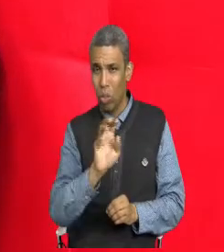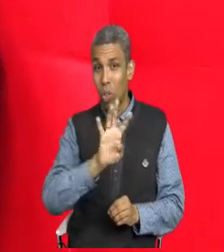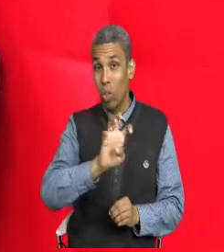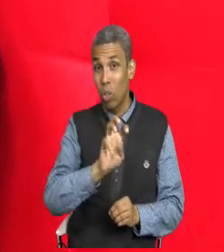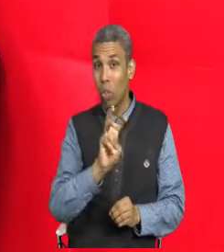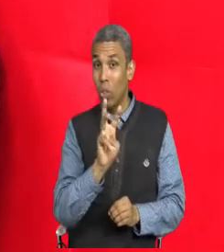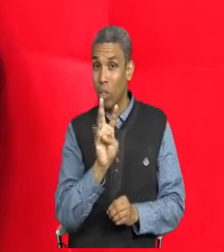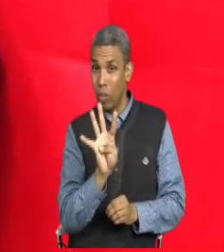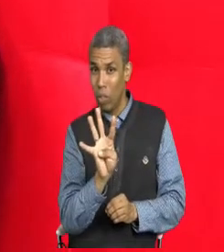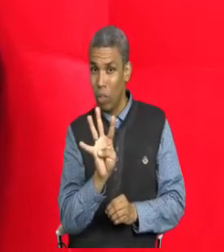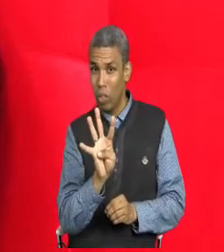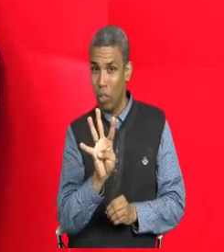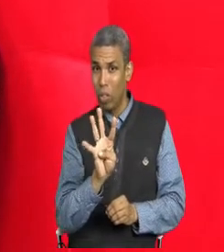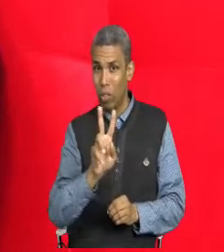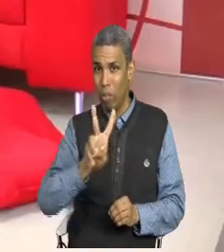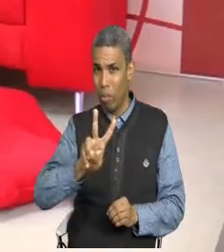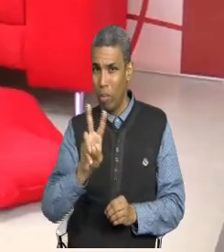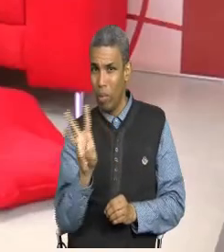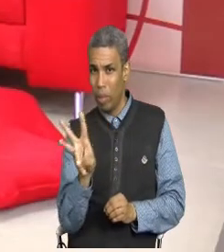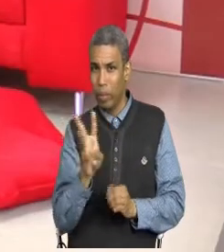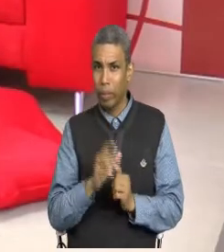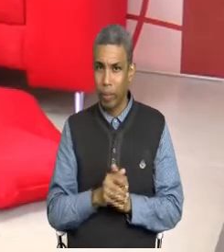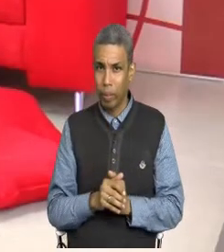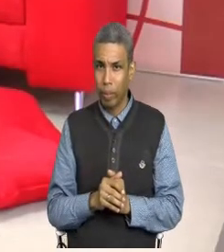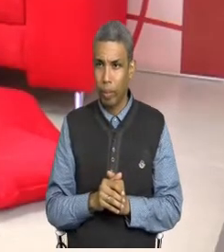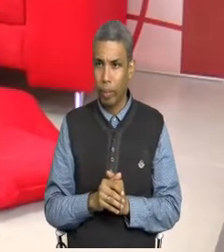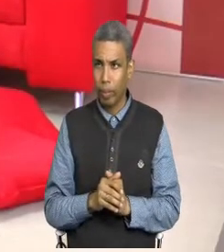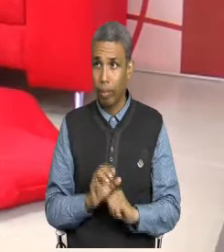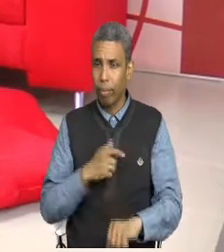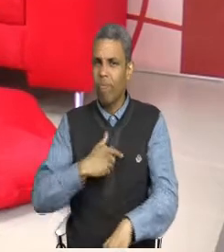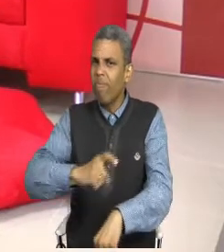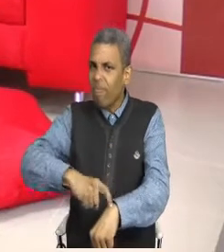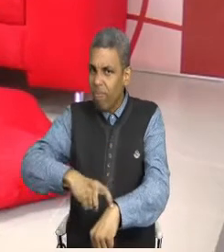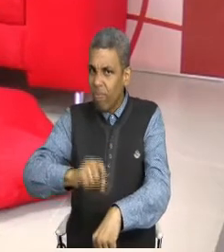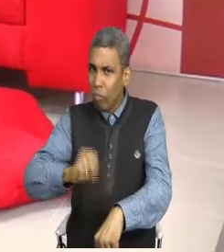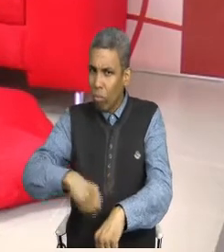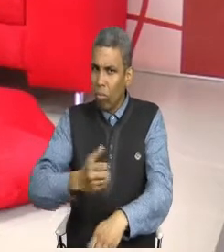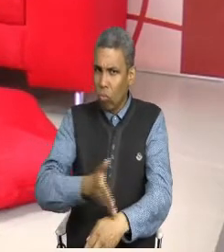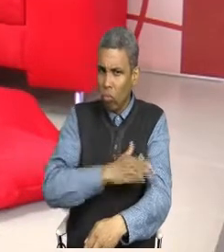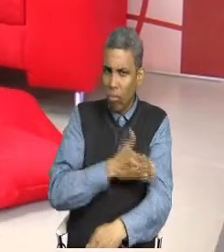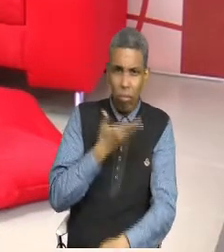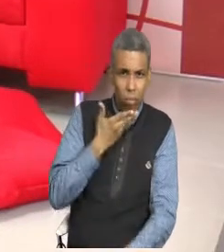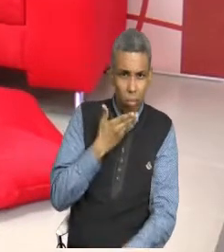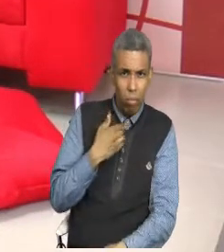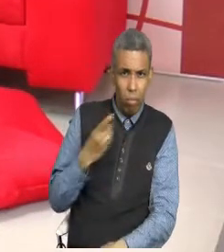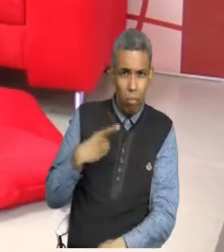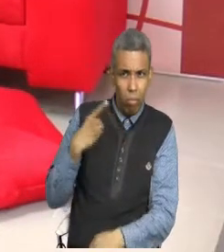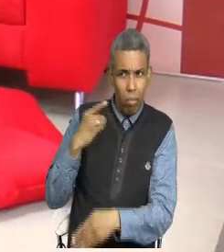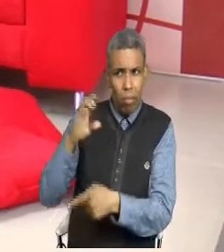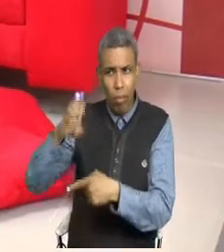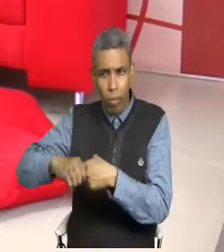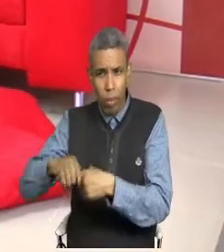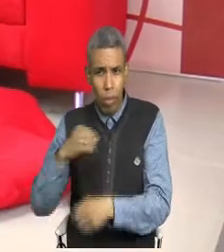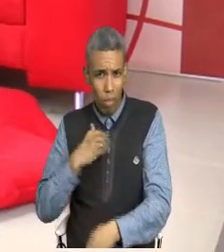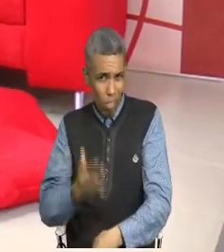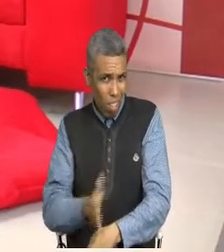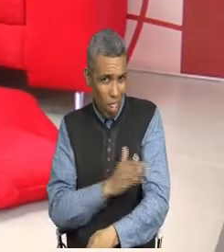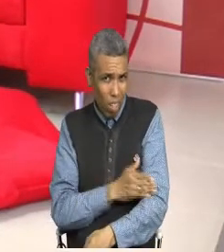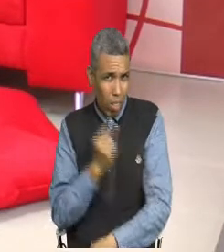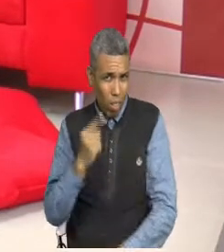301-558-9423. Algo muy importante, el tiempo de anterioridad con las que las deben llamar para encargar el desayuno o lo que quieran. Debe ser